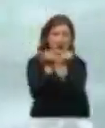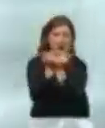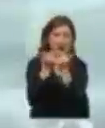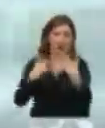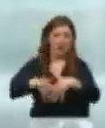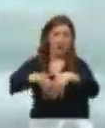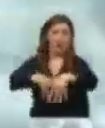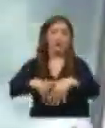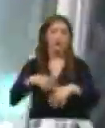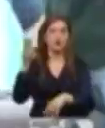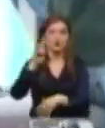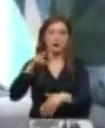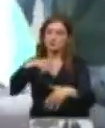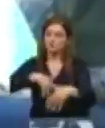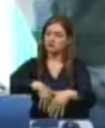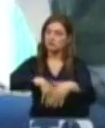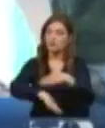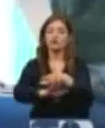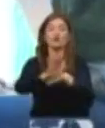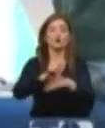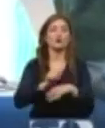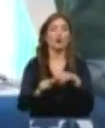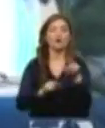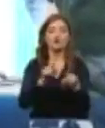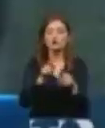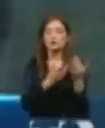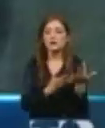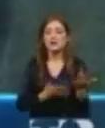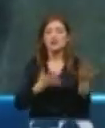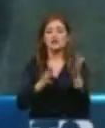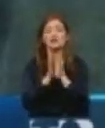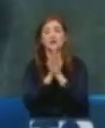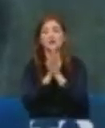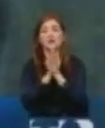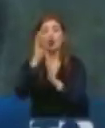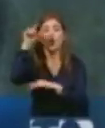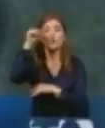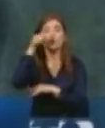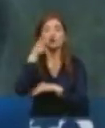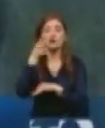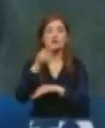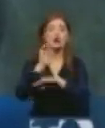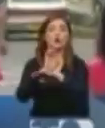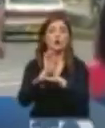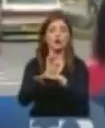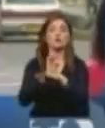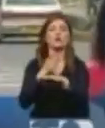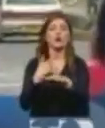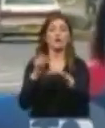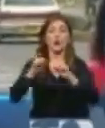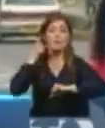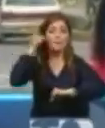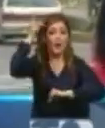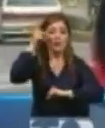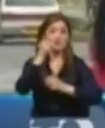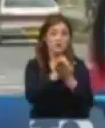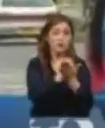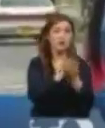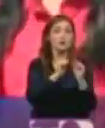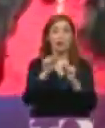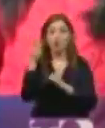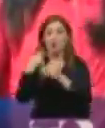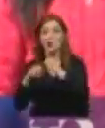venezolanos no se detiene varios llegan con la esperanza de acogerse a las excepciones de regulación migratoria que permite el ingreso sin